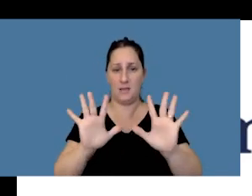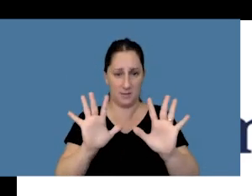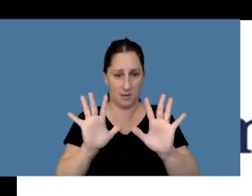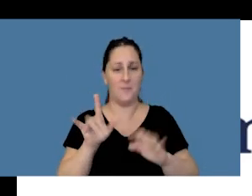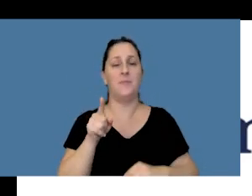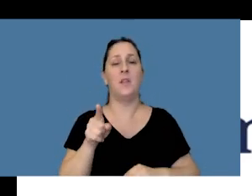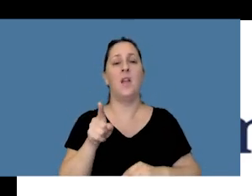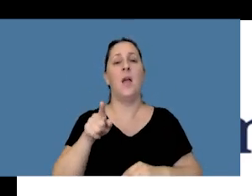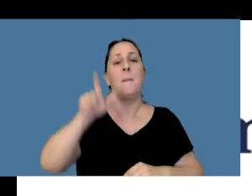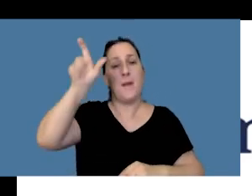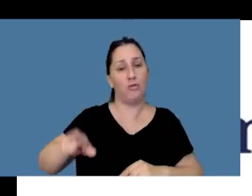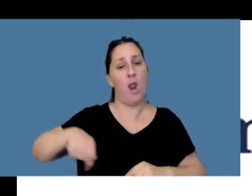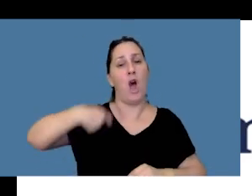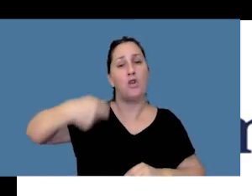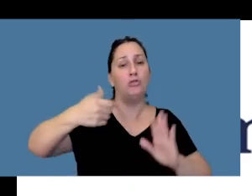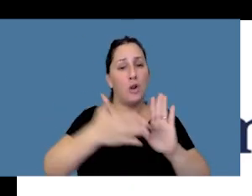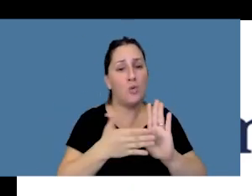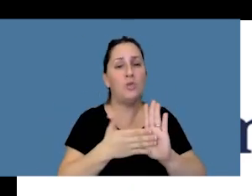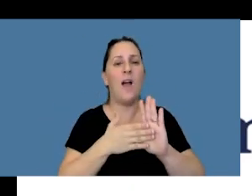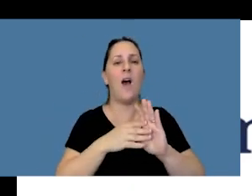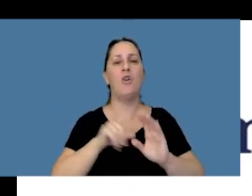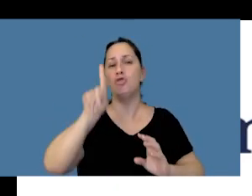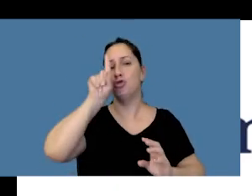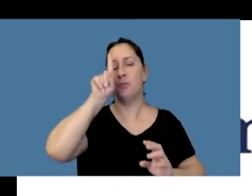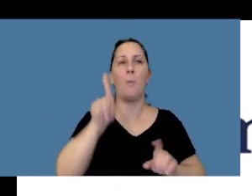el contribuyente no